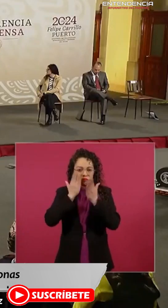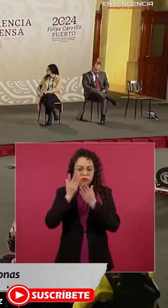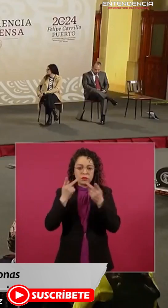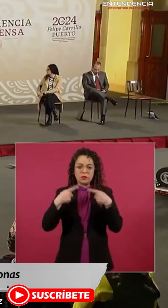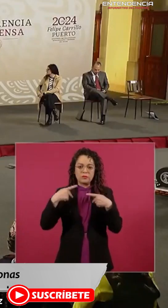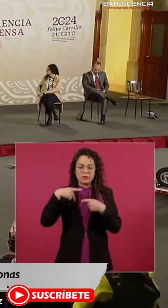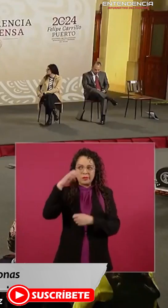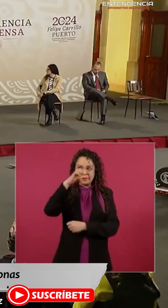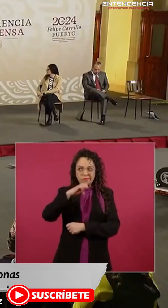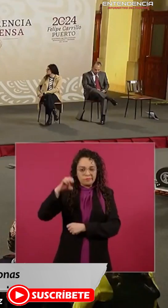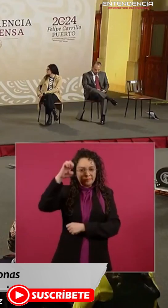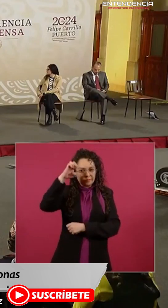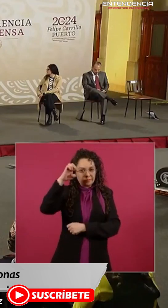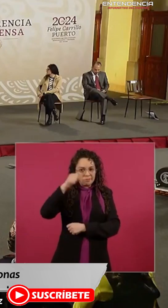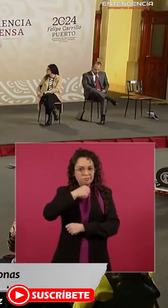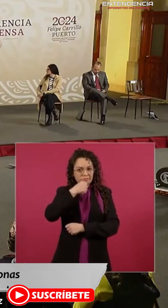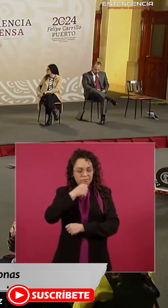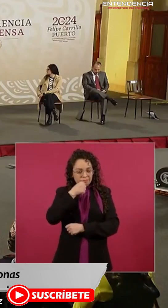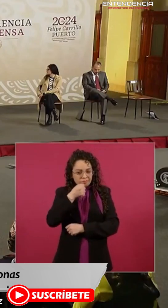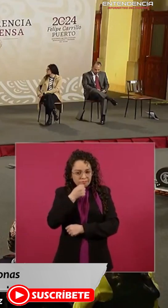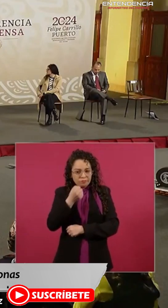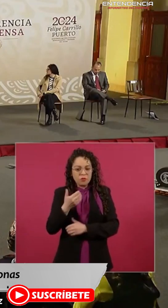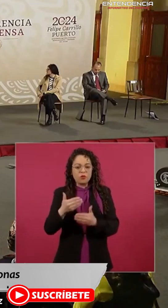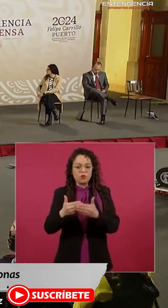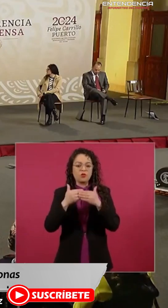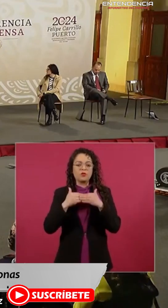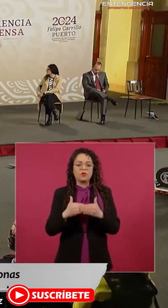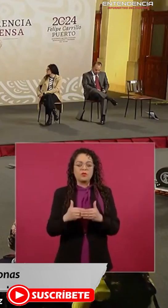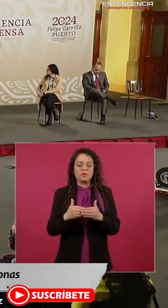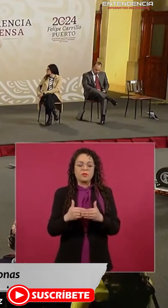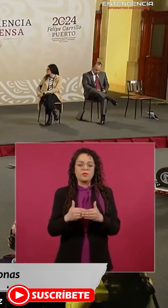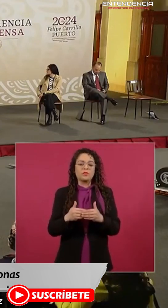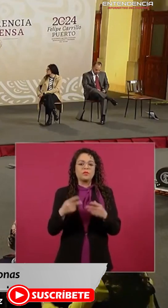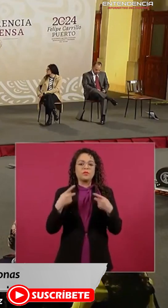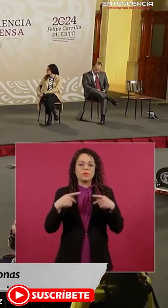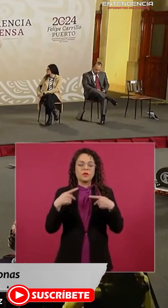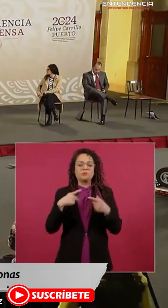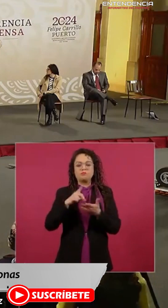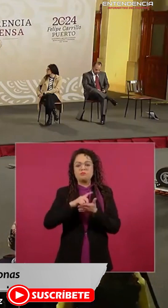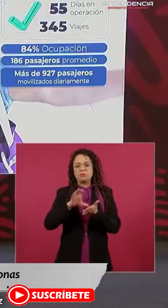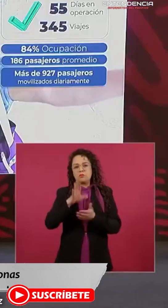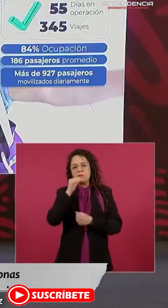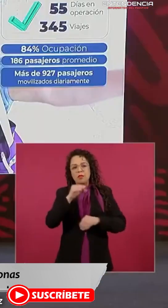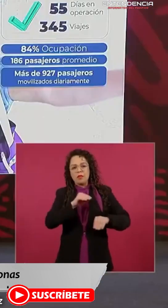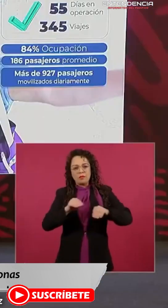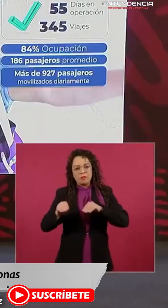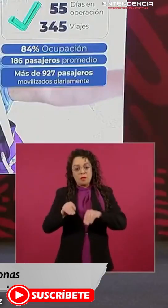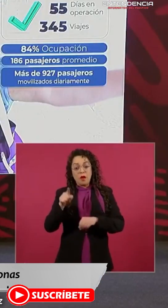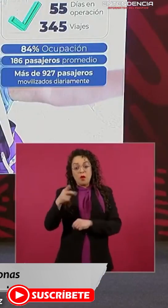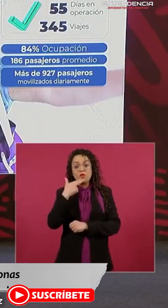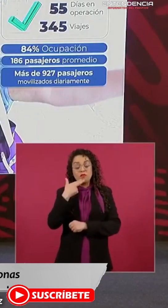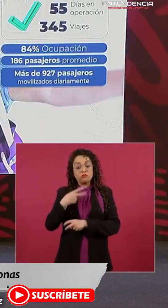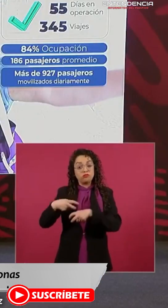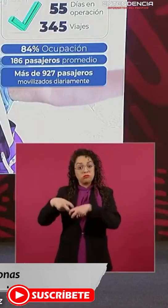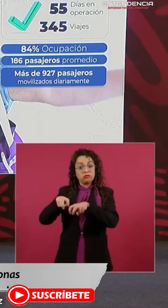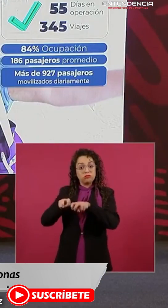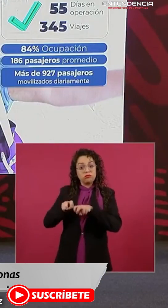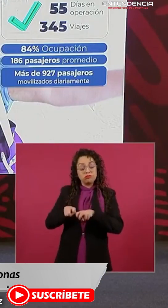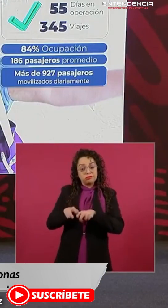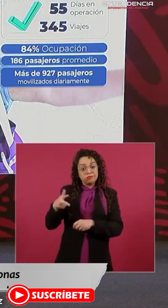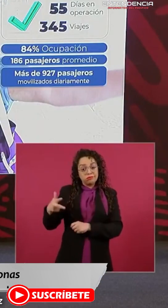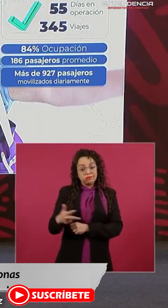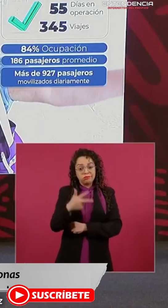tercera edad, también personas de movilidad reducida, se están moviendo a través del tren. 19 mil